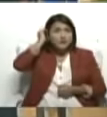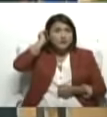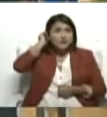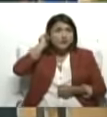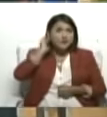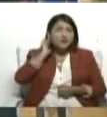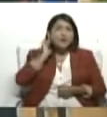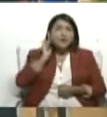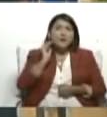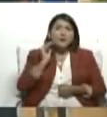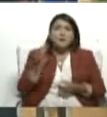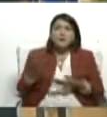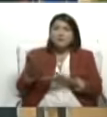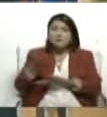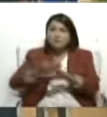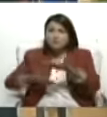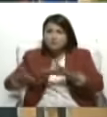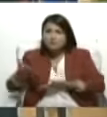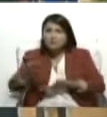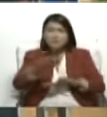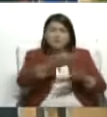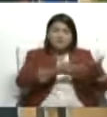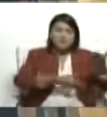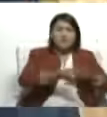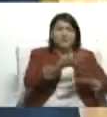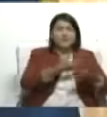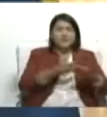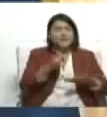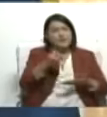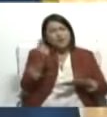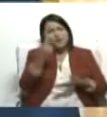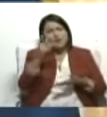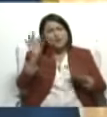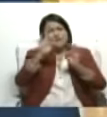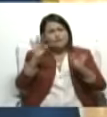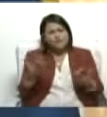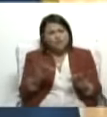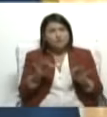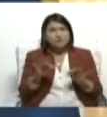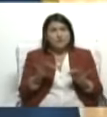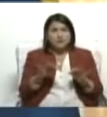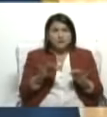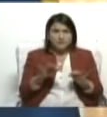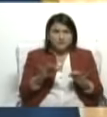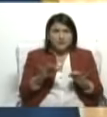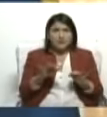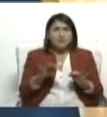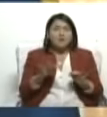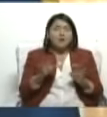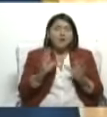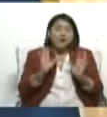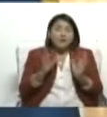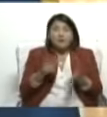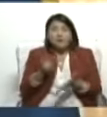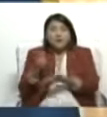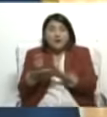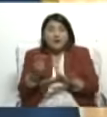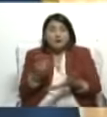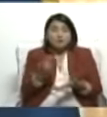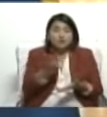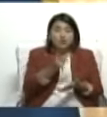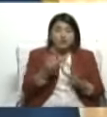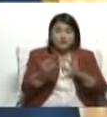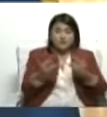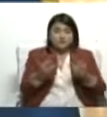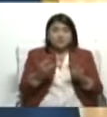intercambio comercial, vamos a tener resultados de este sistema. Es la única vía. Crear rutas alternativas de pago y lo estamos haciendo y ese